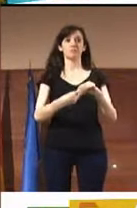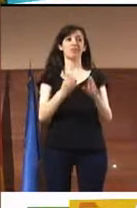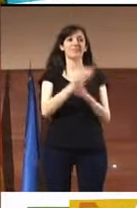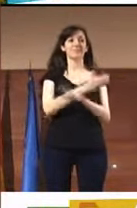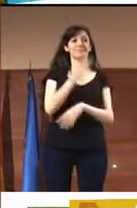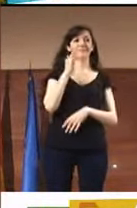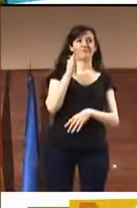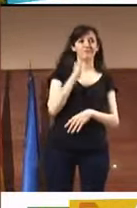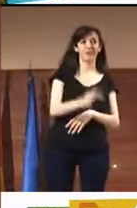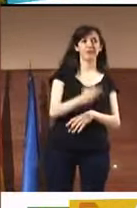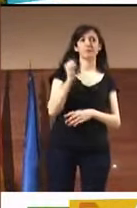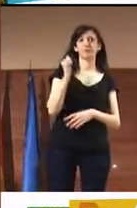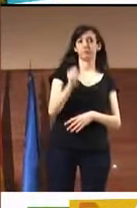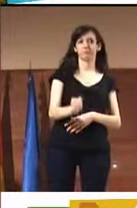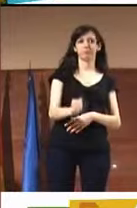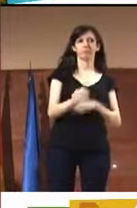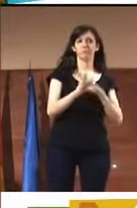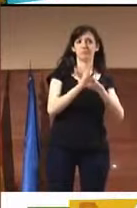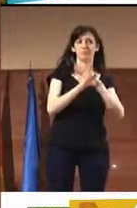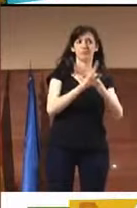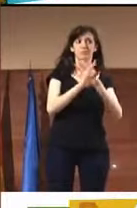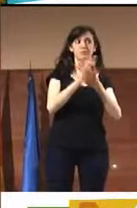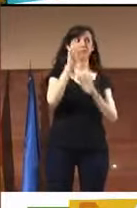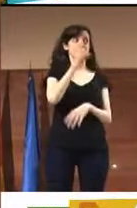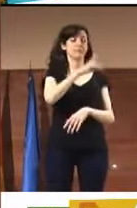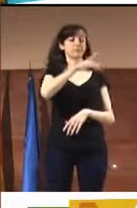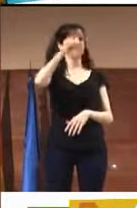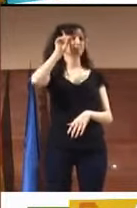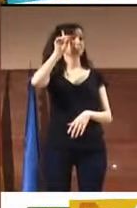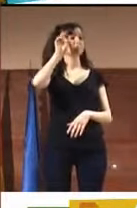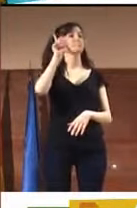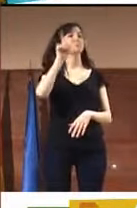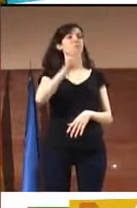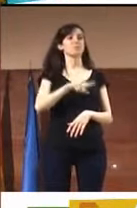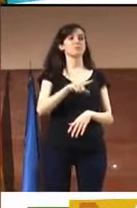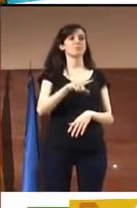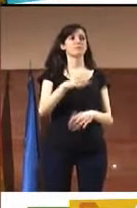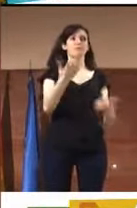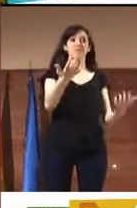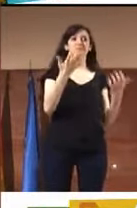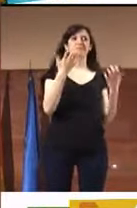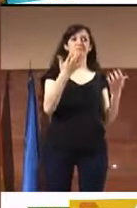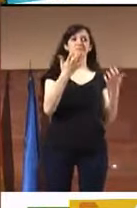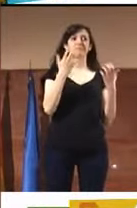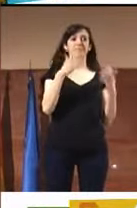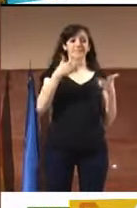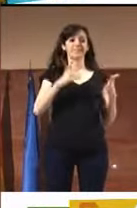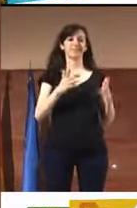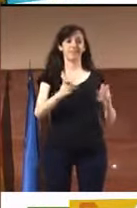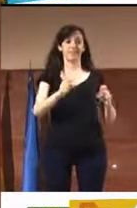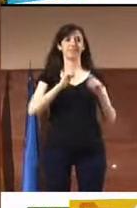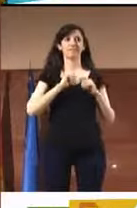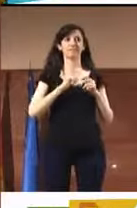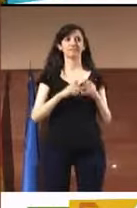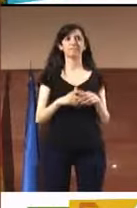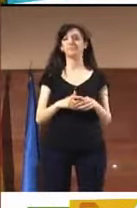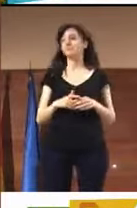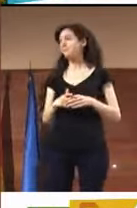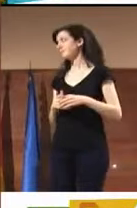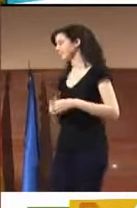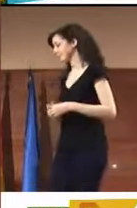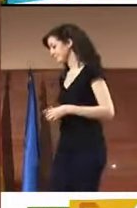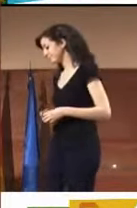freno con el alargador de freno, no sé si lo veis, y todas las posibilidades y ventajas que nos están ofreciendo estas sillas. Esta